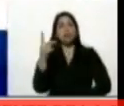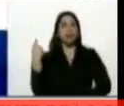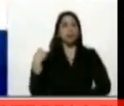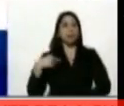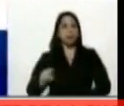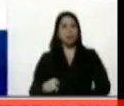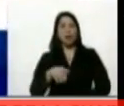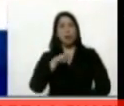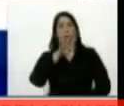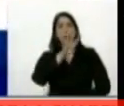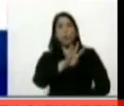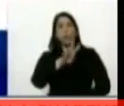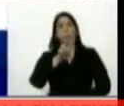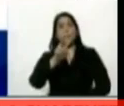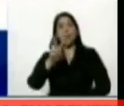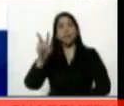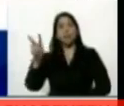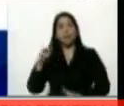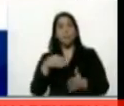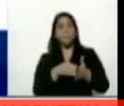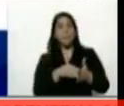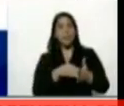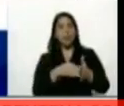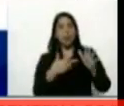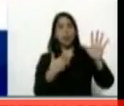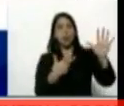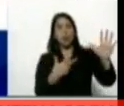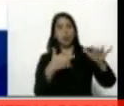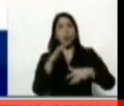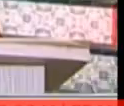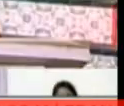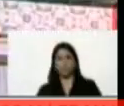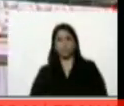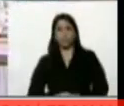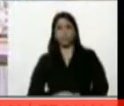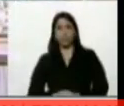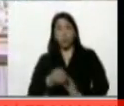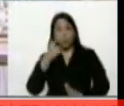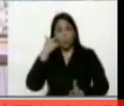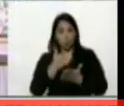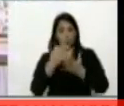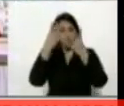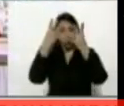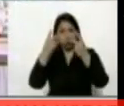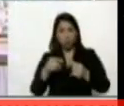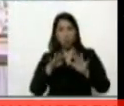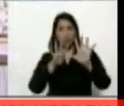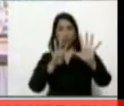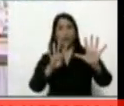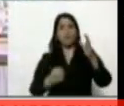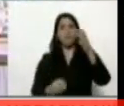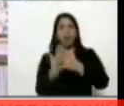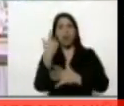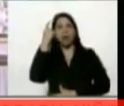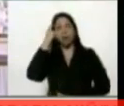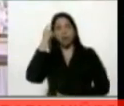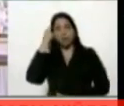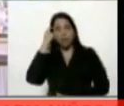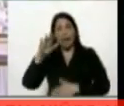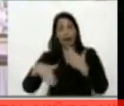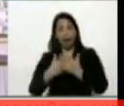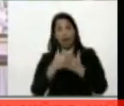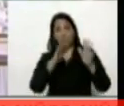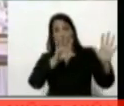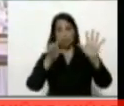y electoralmente hablando, noviembre está muy lejos. Que noviembre para la reelección del presidente Trump está lejos. Por lo tanto,